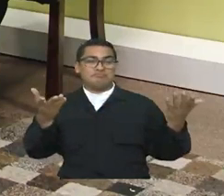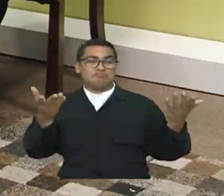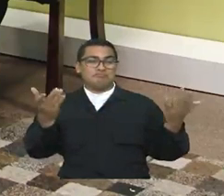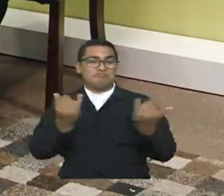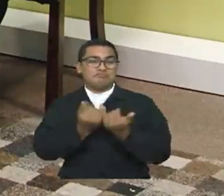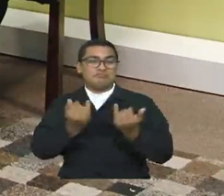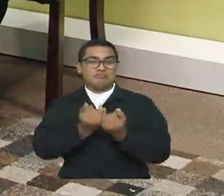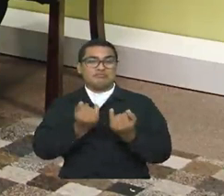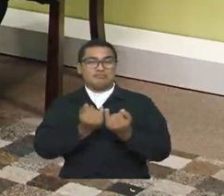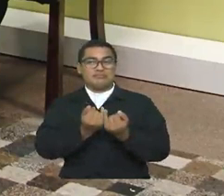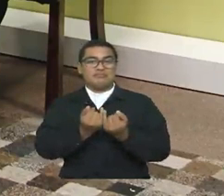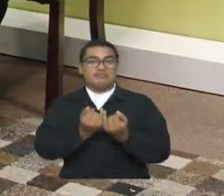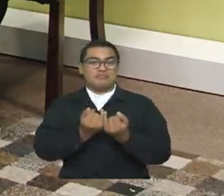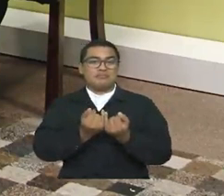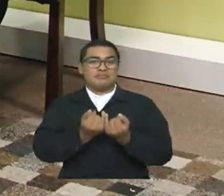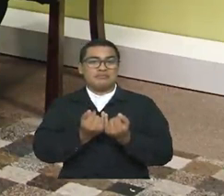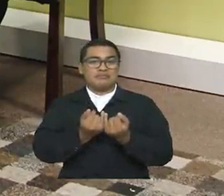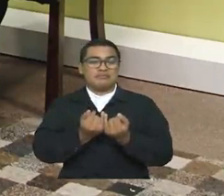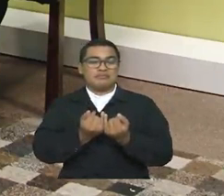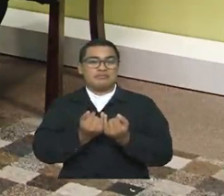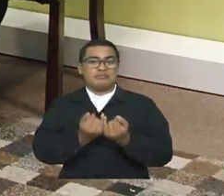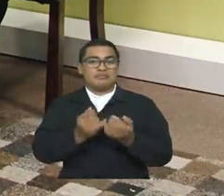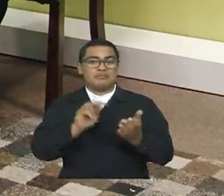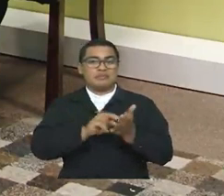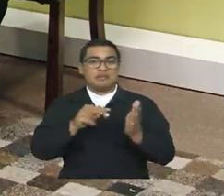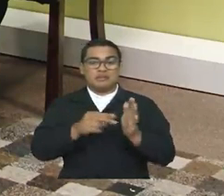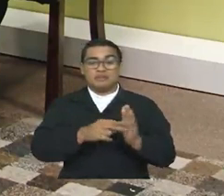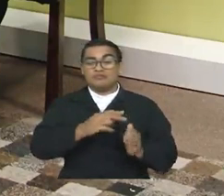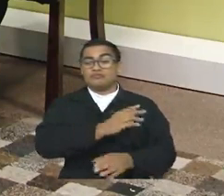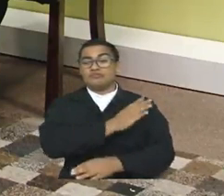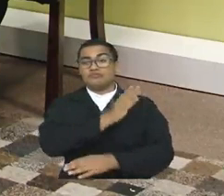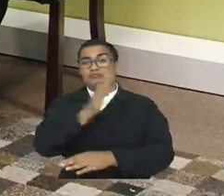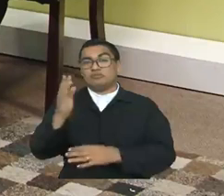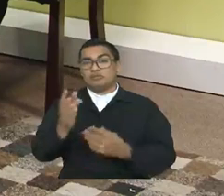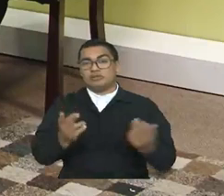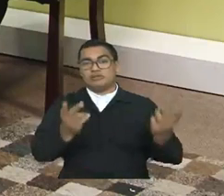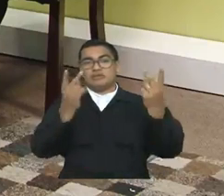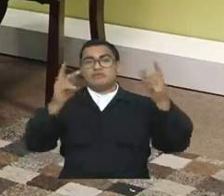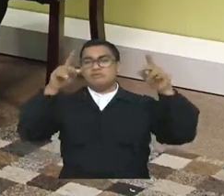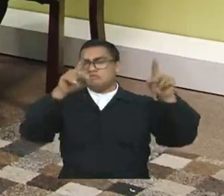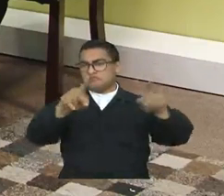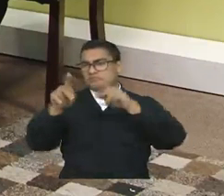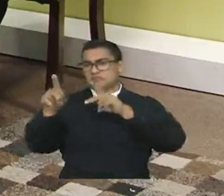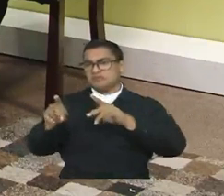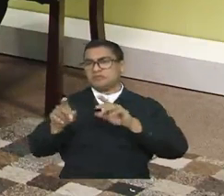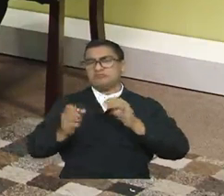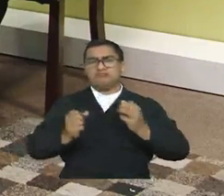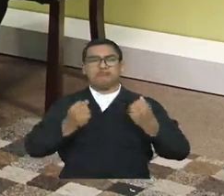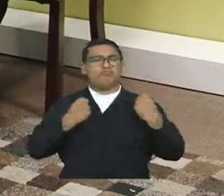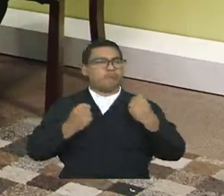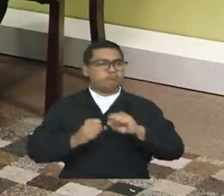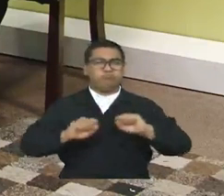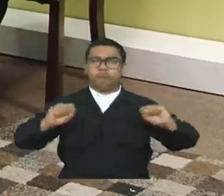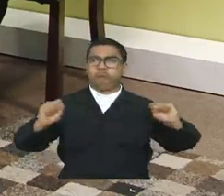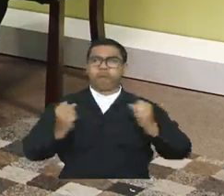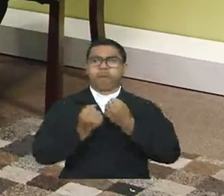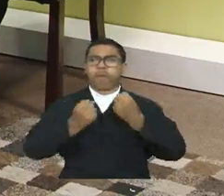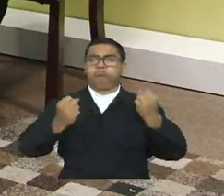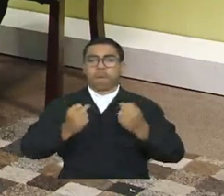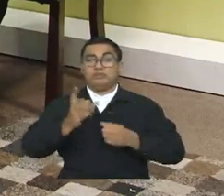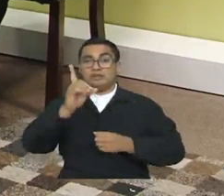que también tiene que ver para toda la vida, porque una persona que hace ejercicio y que mantiene una dieta